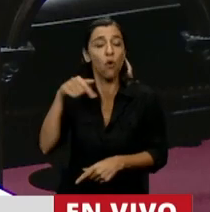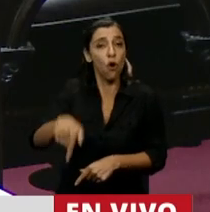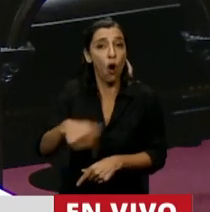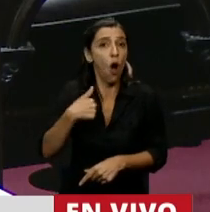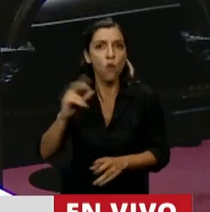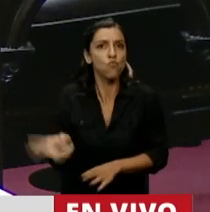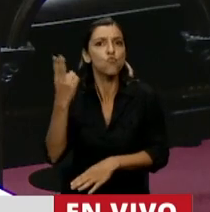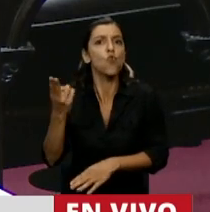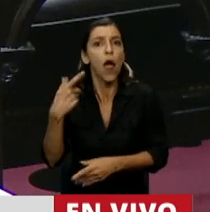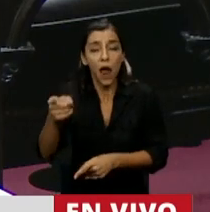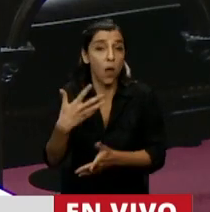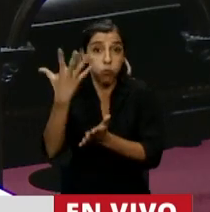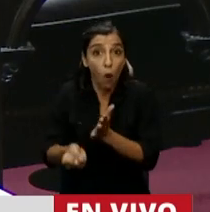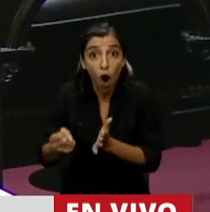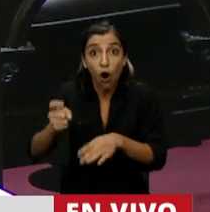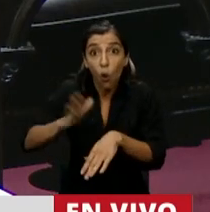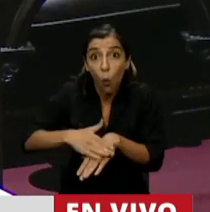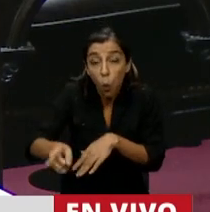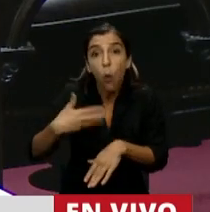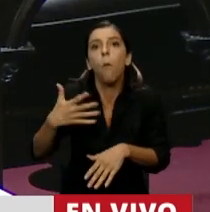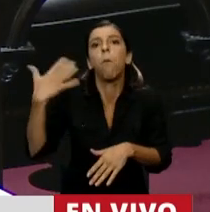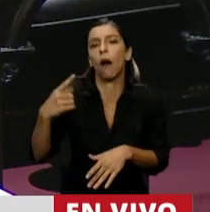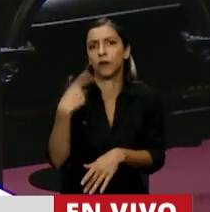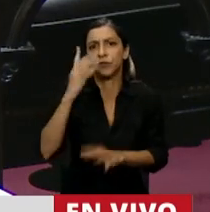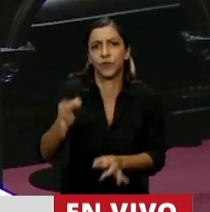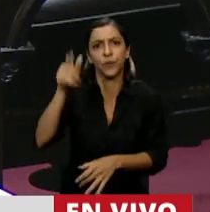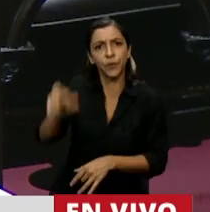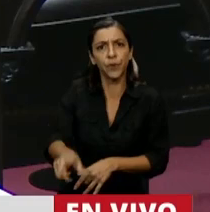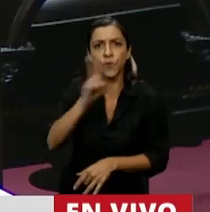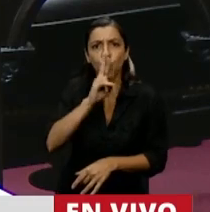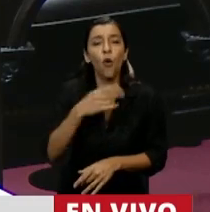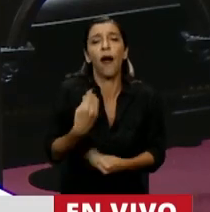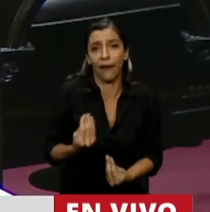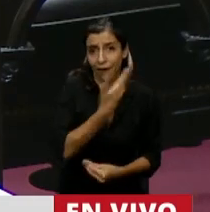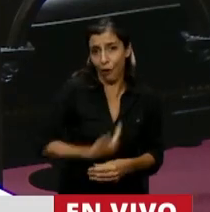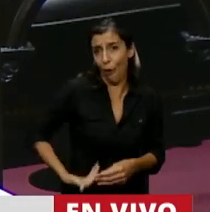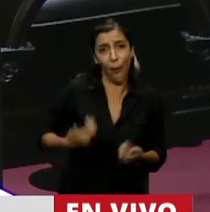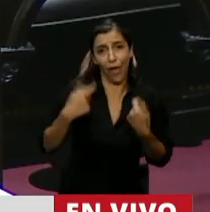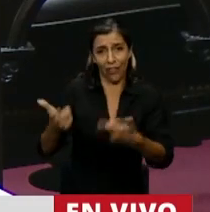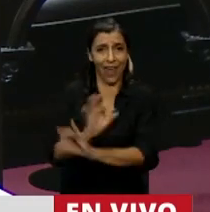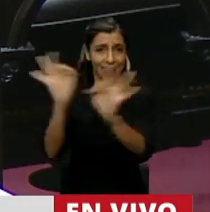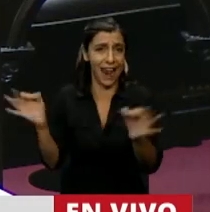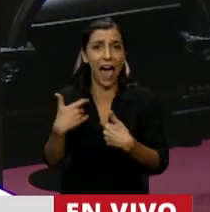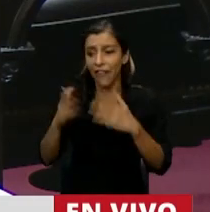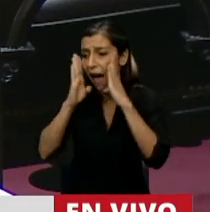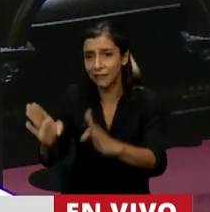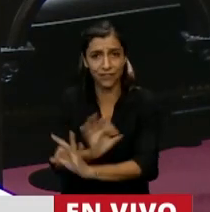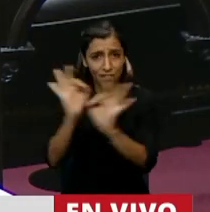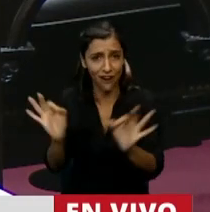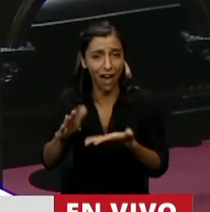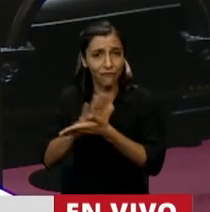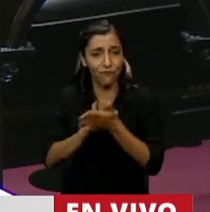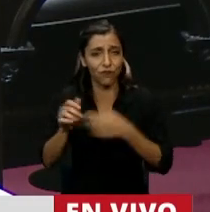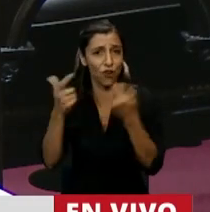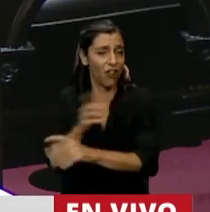que ha sido criminalizada y abandonada por el Estado, es una mujer a quien los gobiernos no han podido escuchar y dar respuesta desde